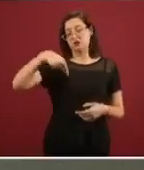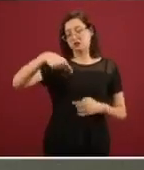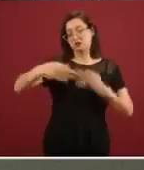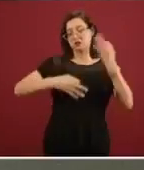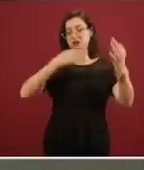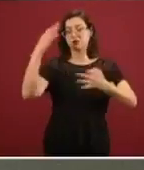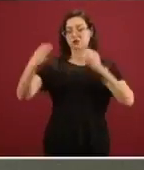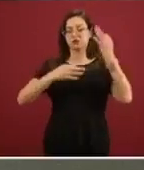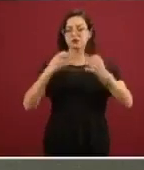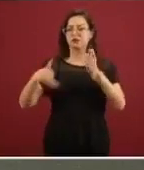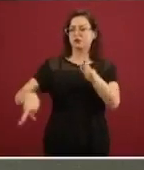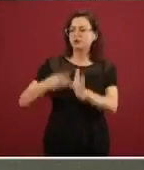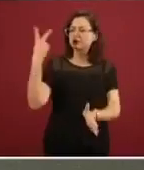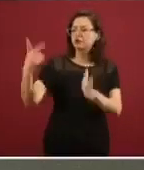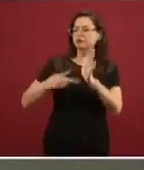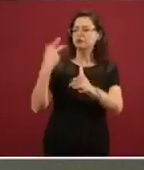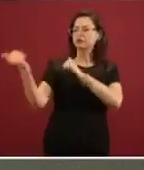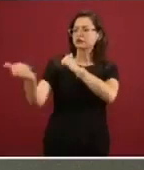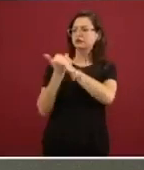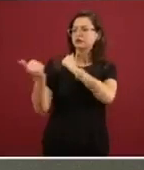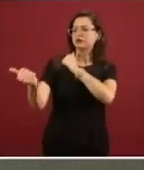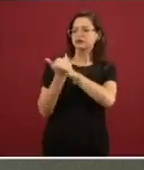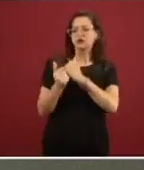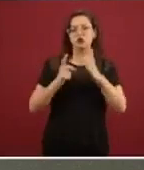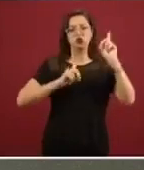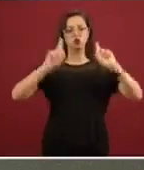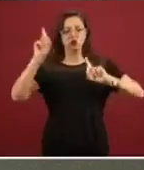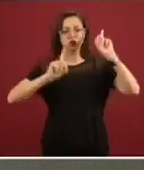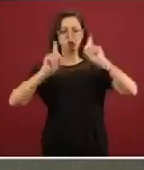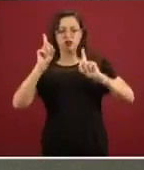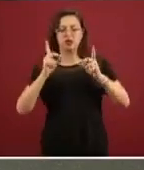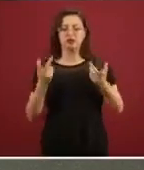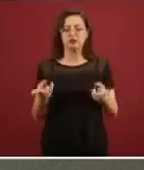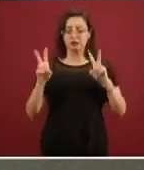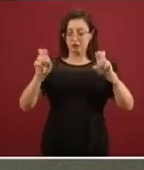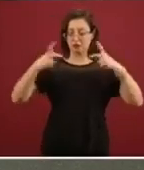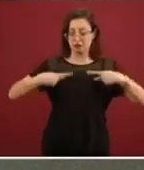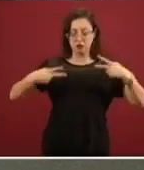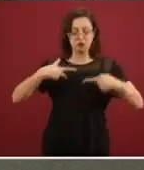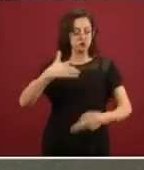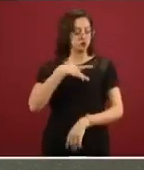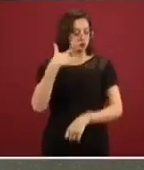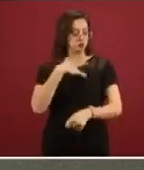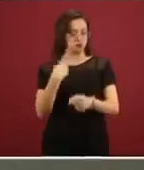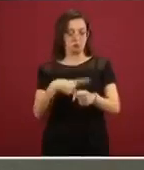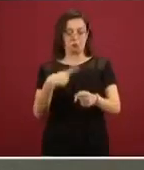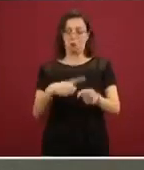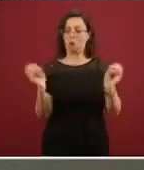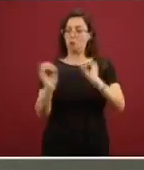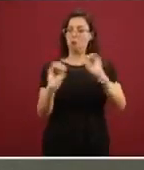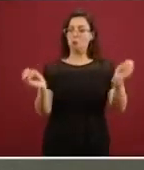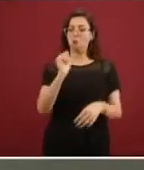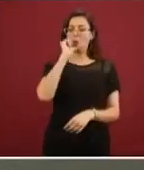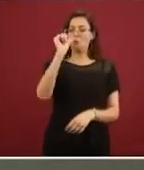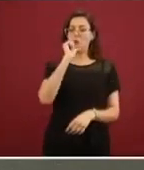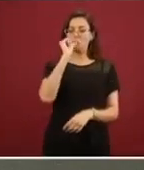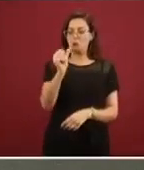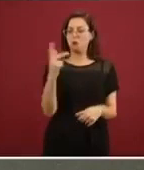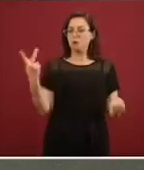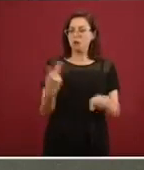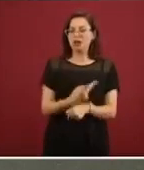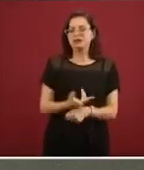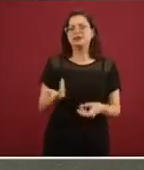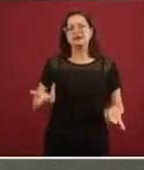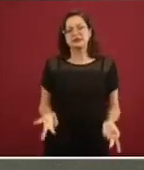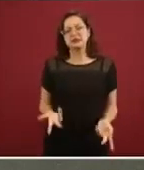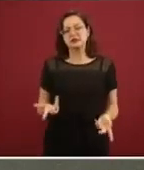una duda del público sobre los casos asintomáticos. ¿Qué pasa con estos casos asintomáticos?